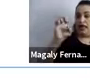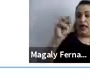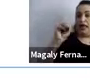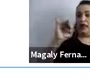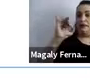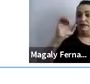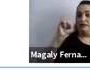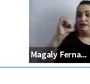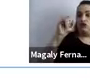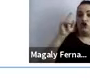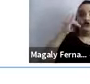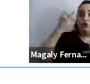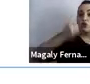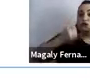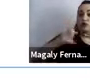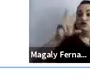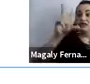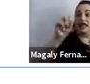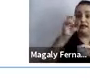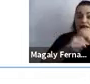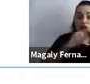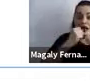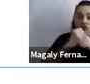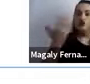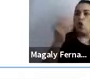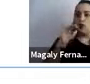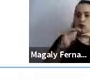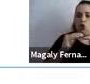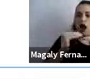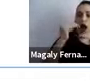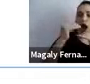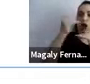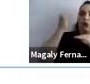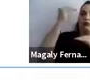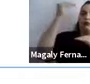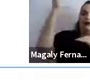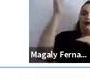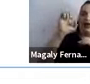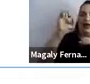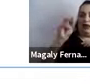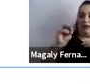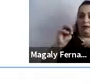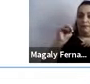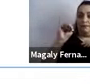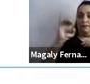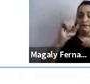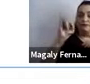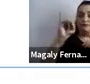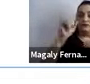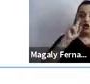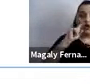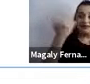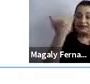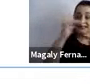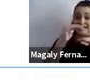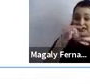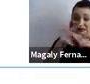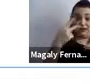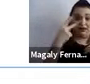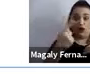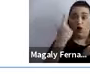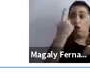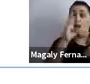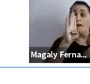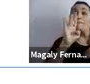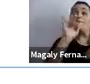de los últimos 30 años, cómo seguiría aumentando las emisiones, y ahora verán por qué pongo aquí el límite de 1